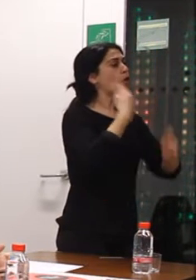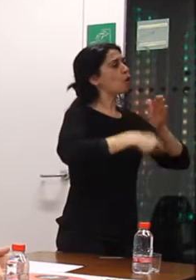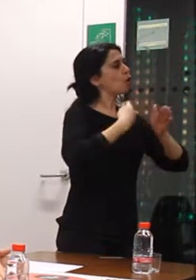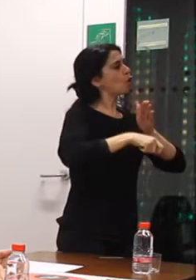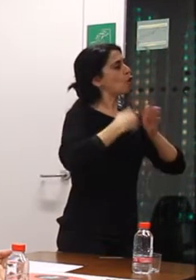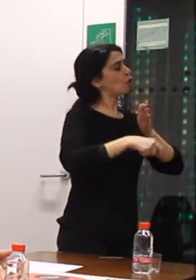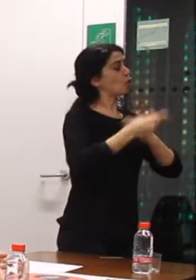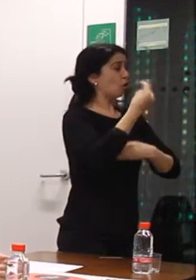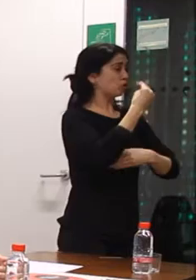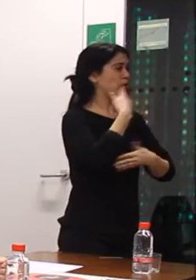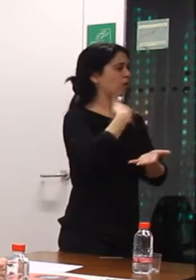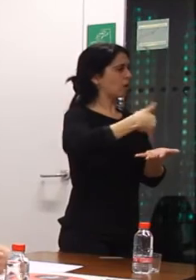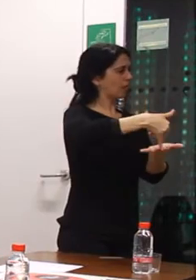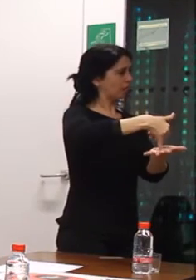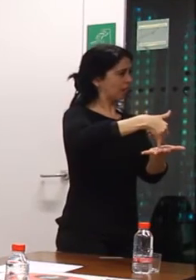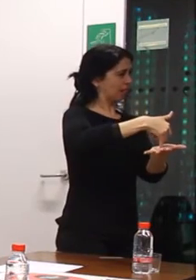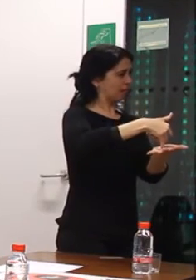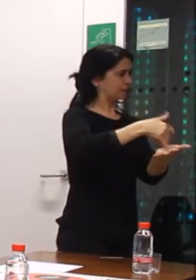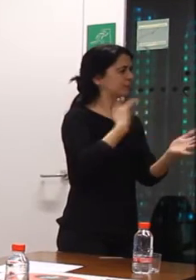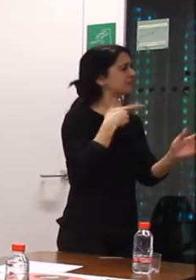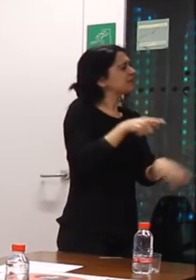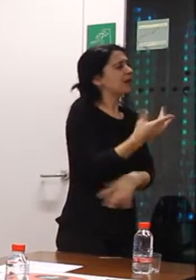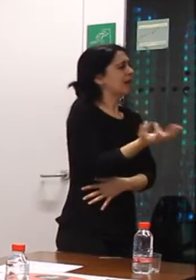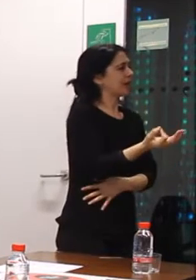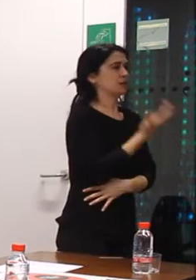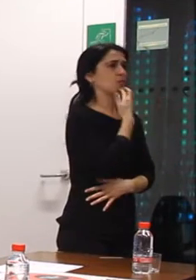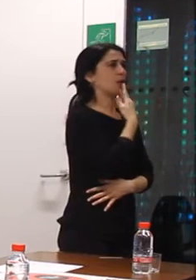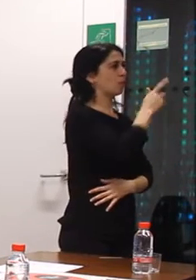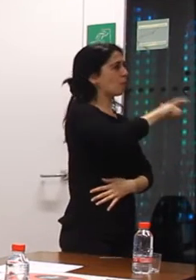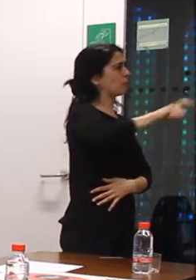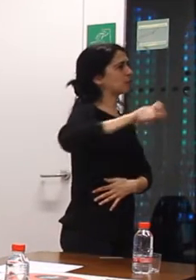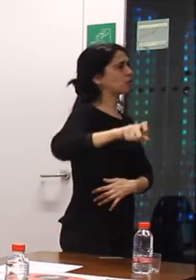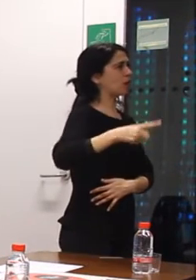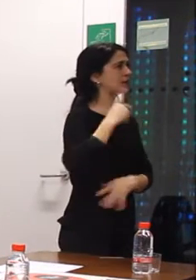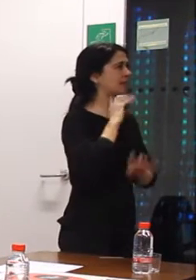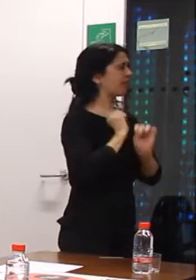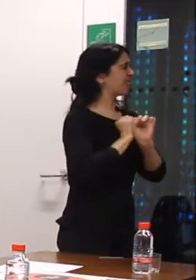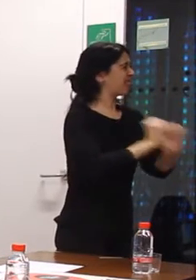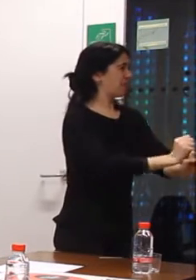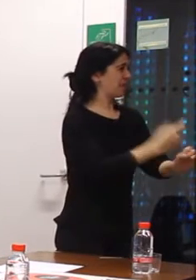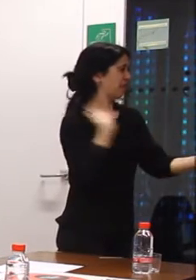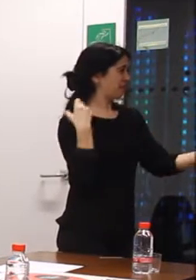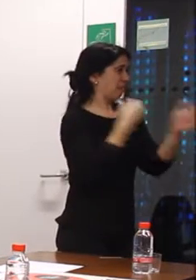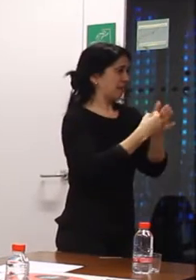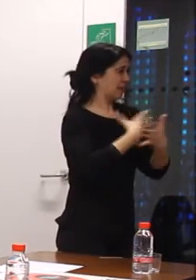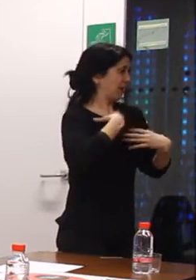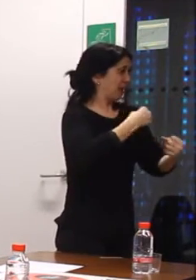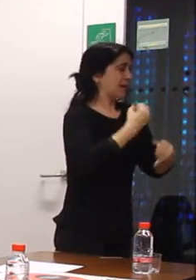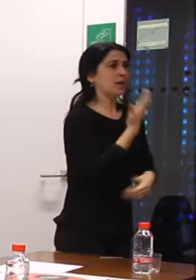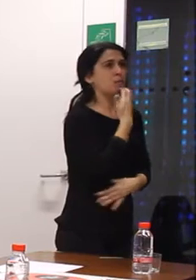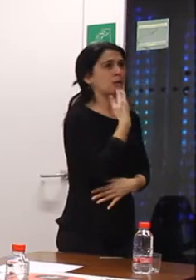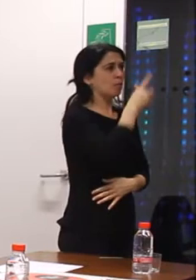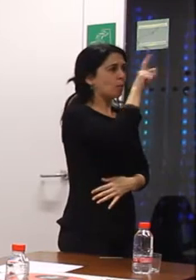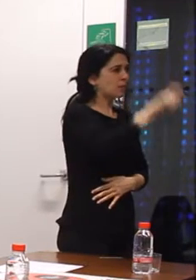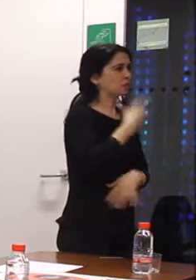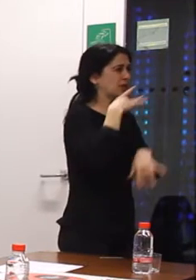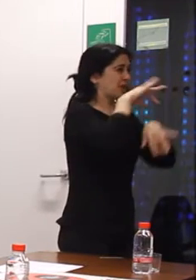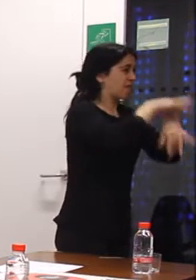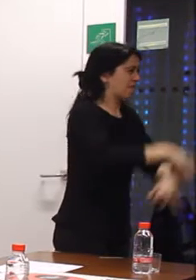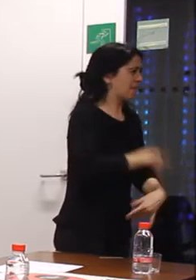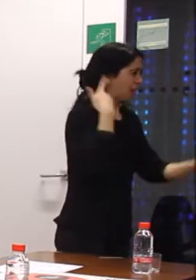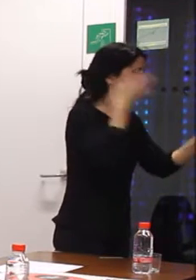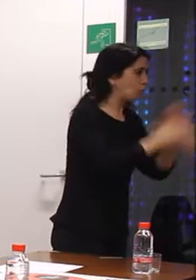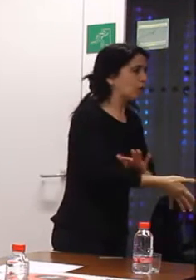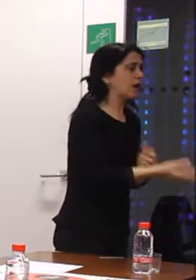personas que por situación personal, por ejemplo, dependencia máxima a la energía, personas con enfermedades